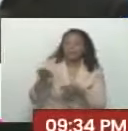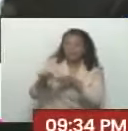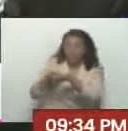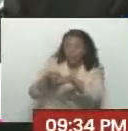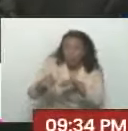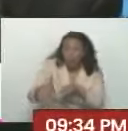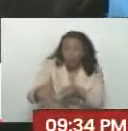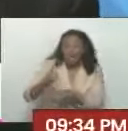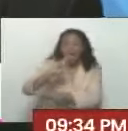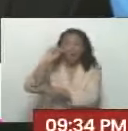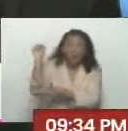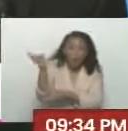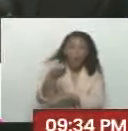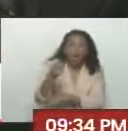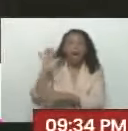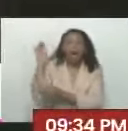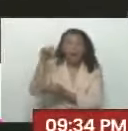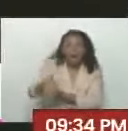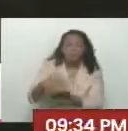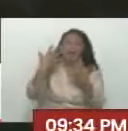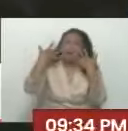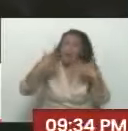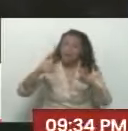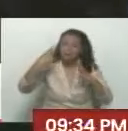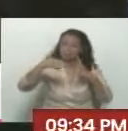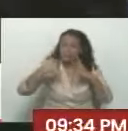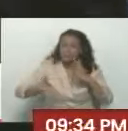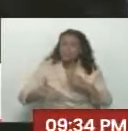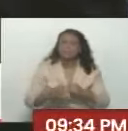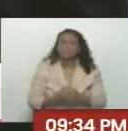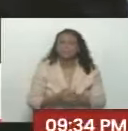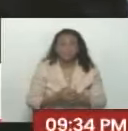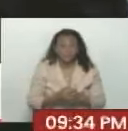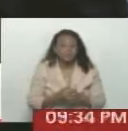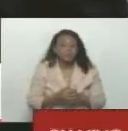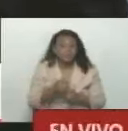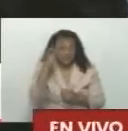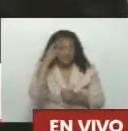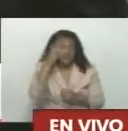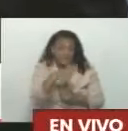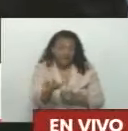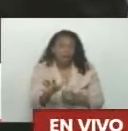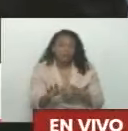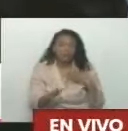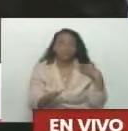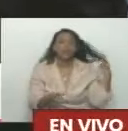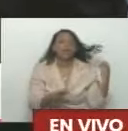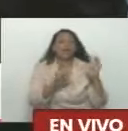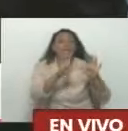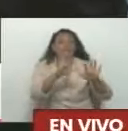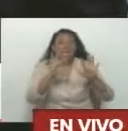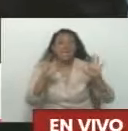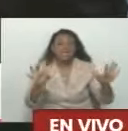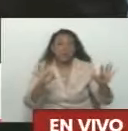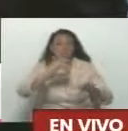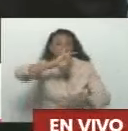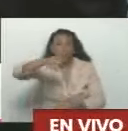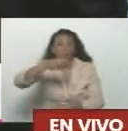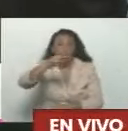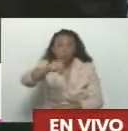En Carabobo tenemos diablos y en Aragua tenemos diablos. Bueno, el 18, ministro, el 18 de